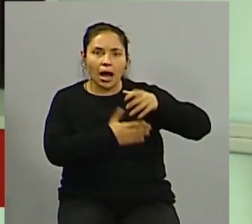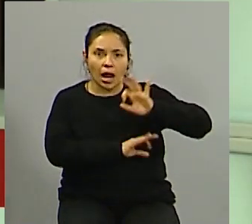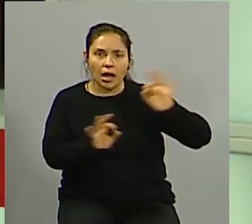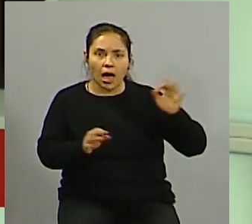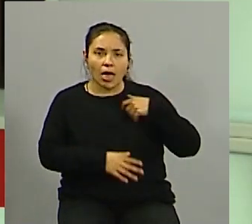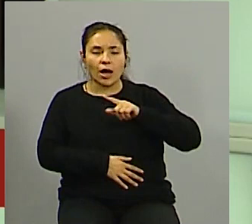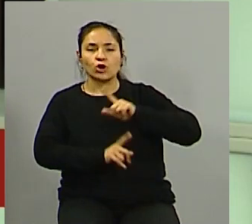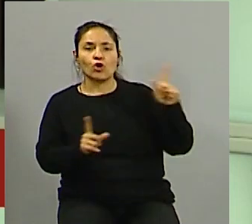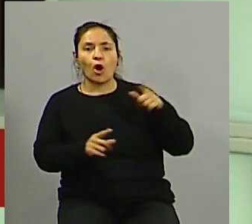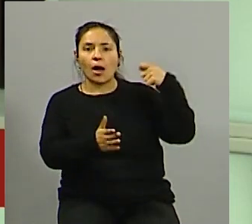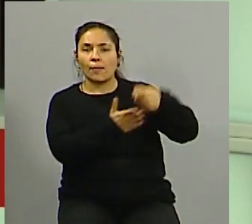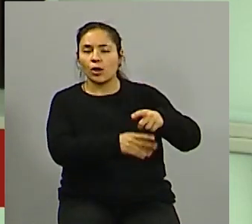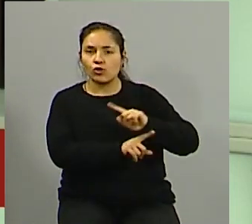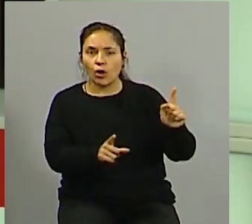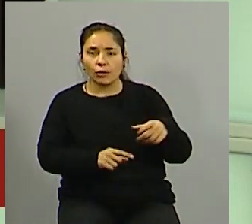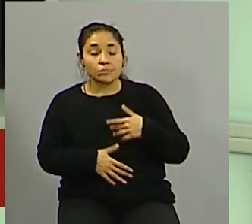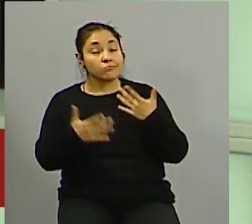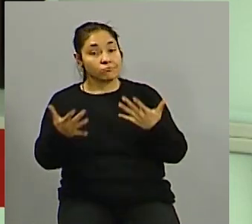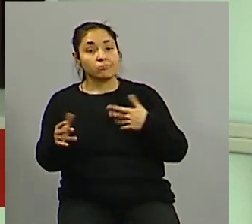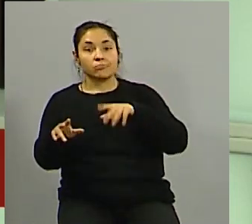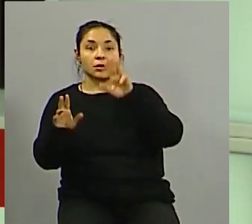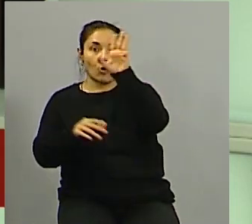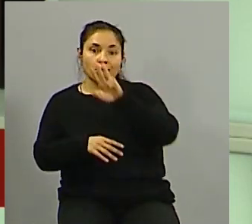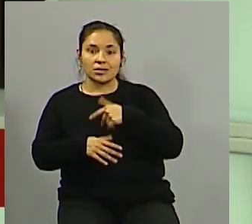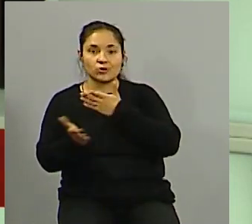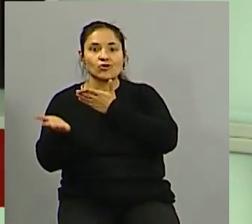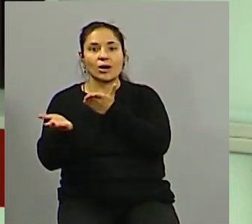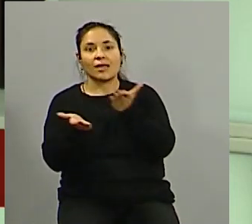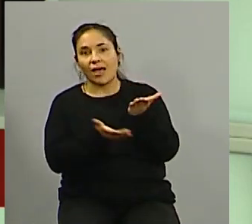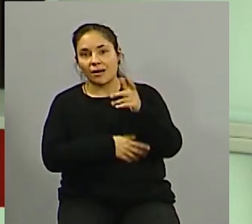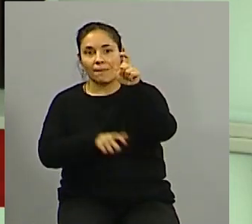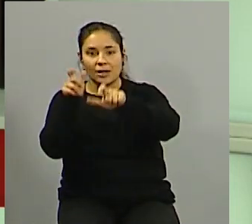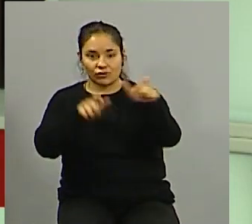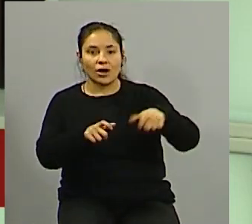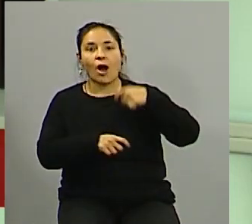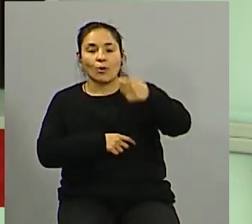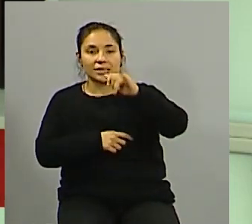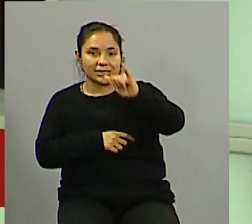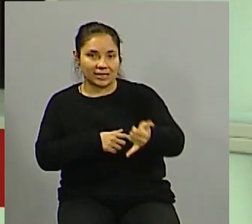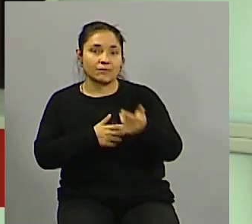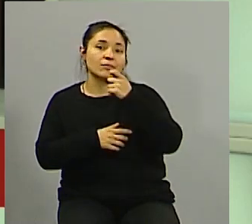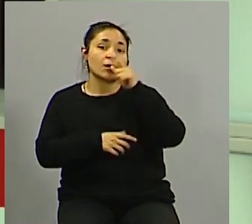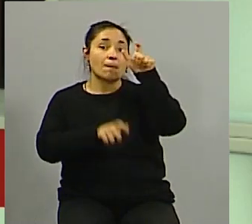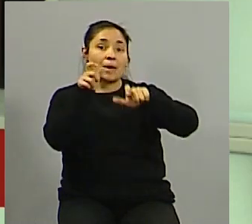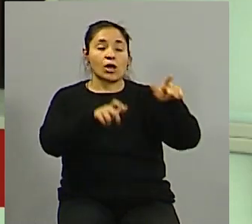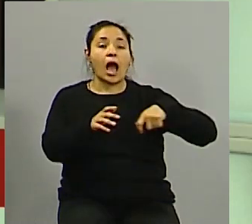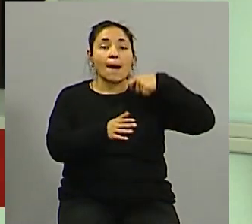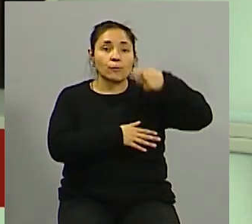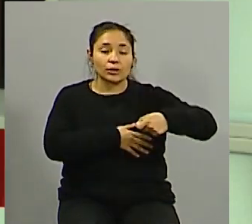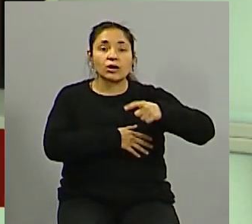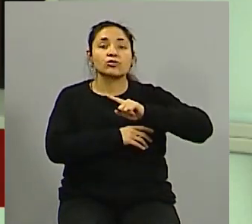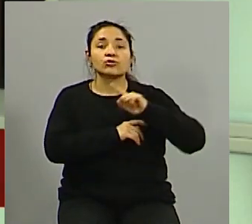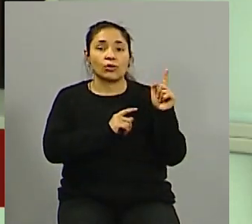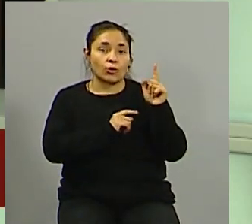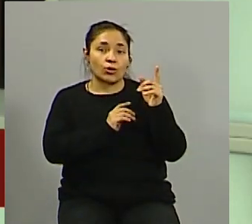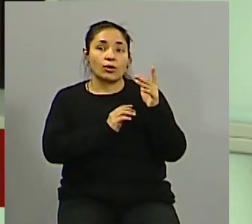vos das los ejemplos los claros y las moratorias han permitido que puedan tener una jubilación aquellos que no aportaron, que no es lo mismo